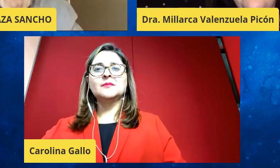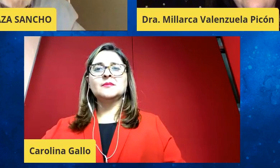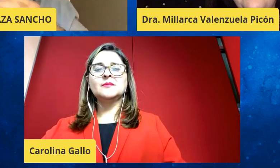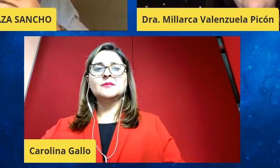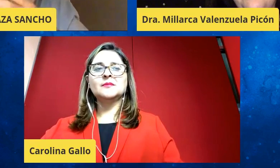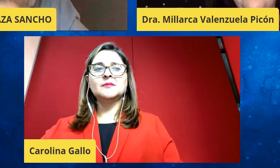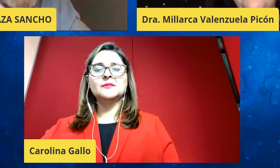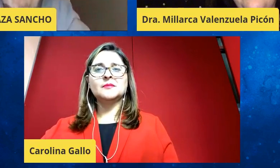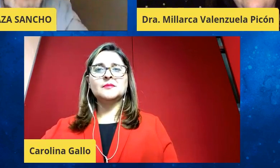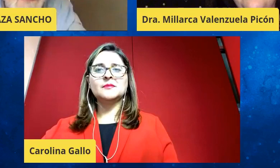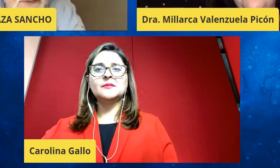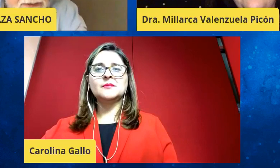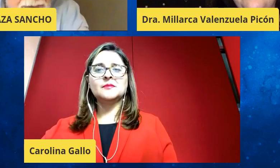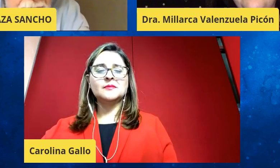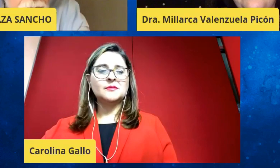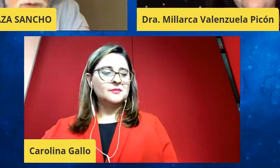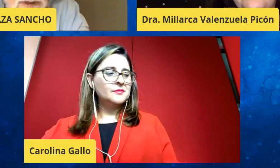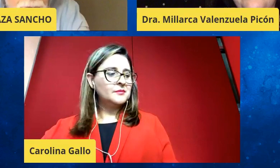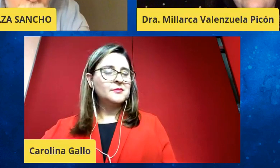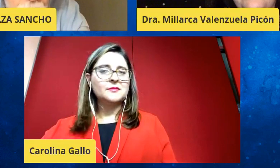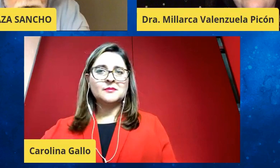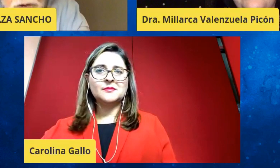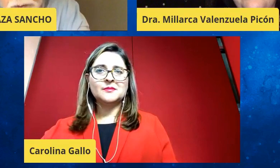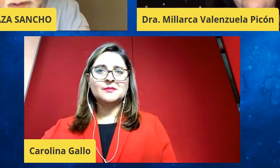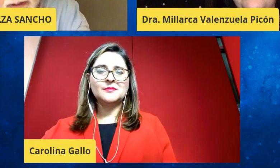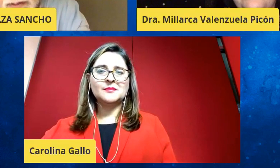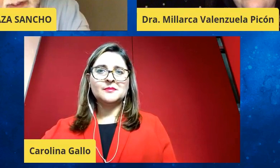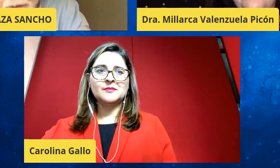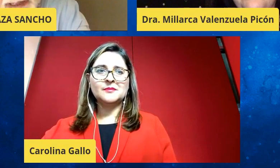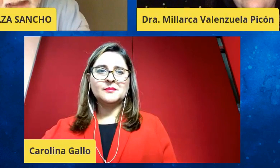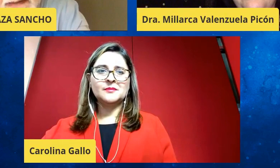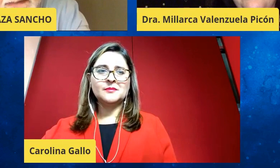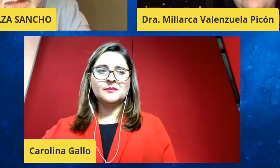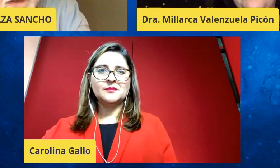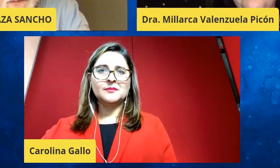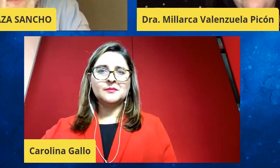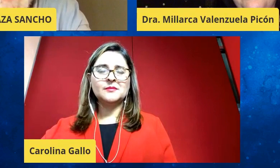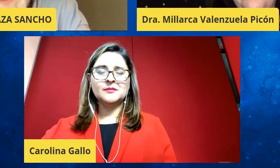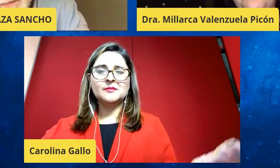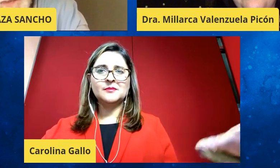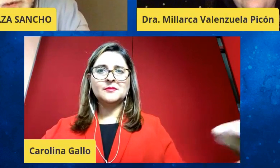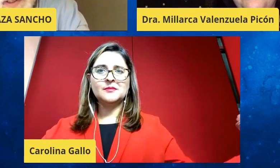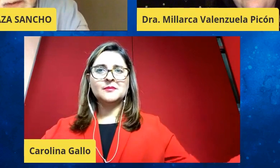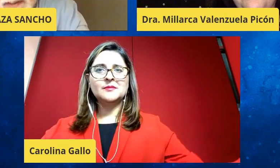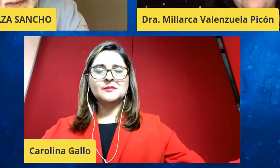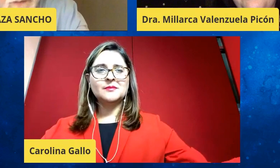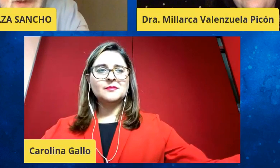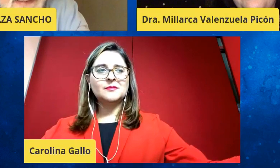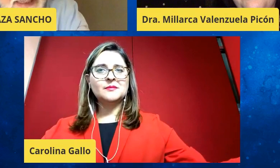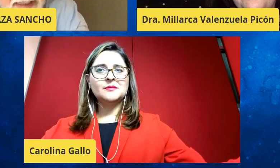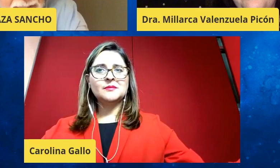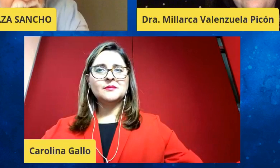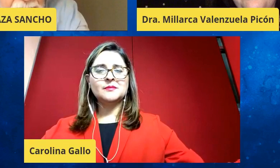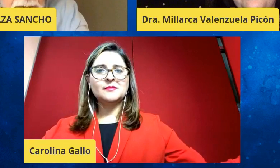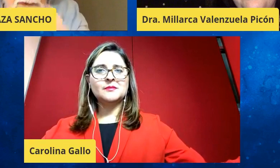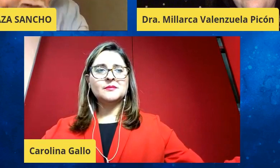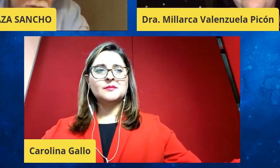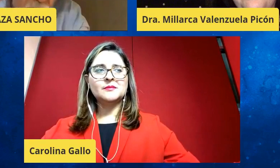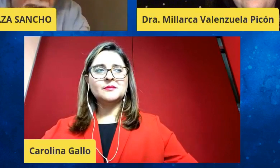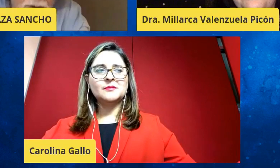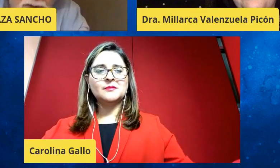sociológicamente también tienen una función como cerros ceremoniales, pero siempre es posible, sin molestar a